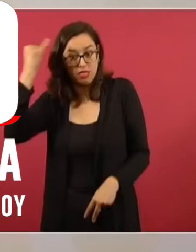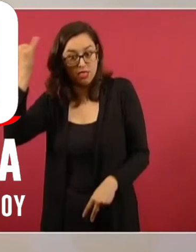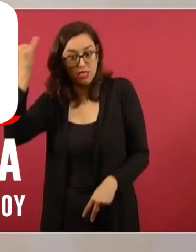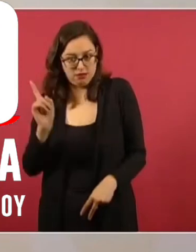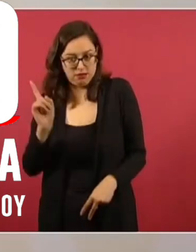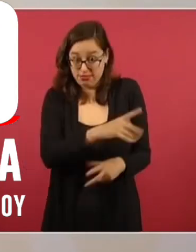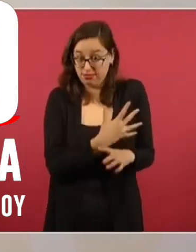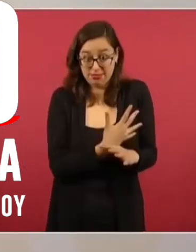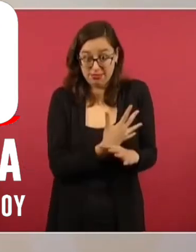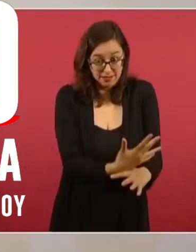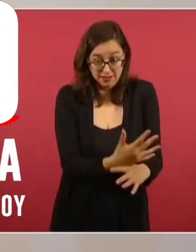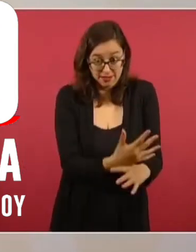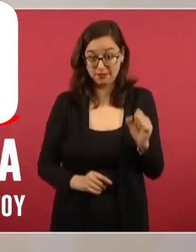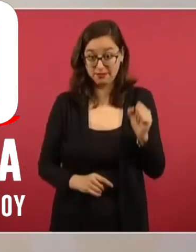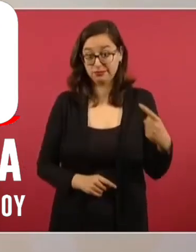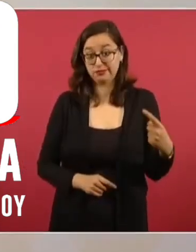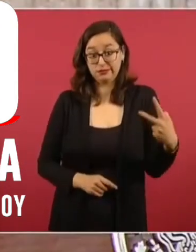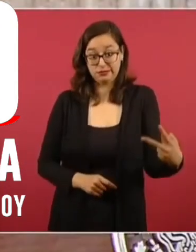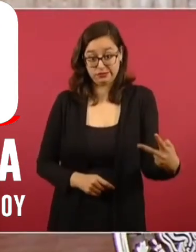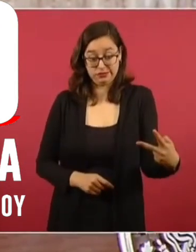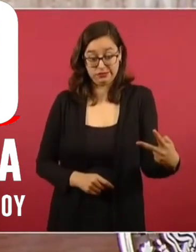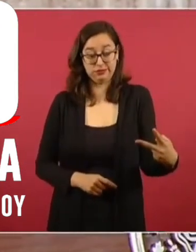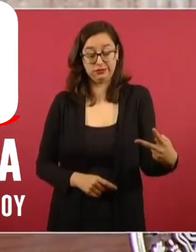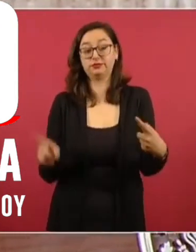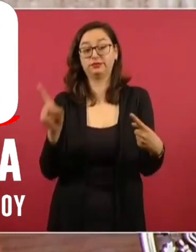Una es,